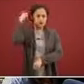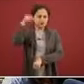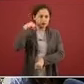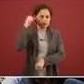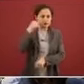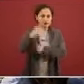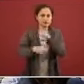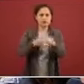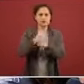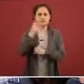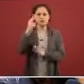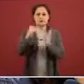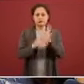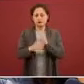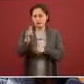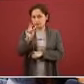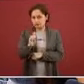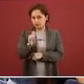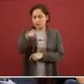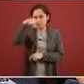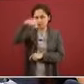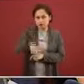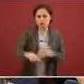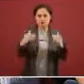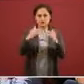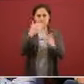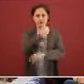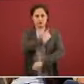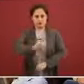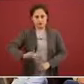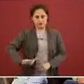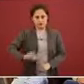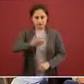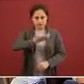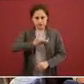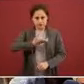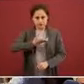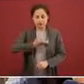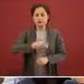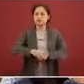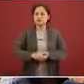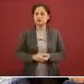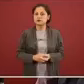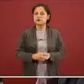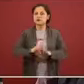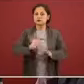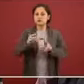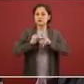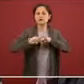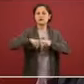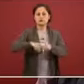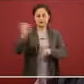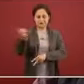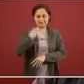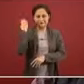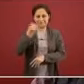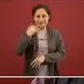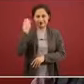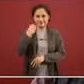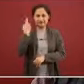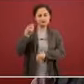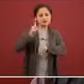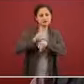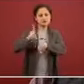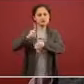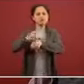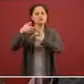Ciudad de México, este recinto es el Palacio Nacional y vamos a iniciar la conferencia diaria sobre la situación de